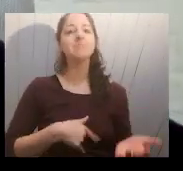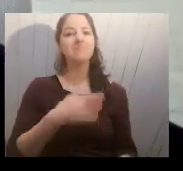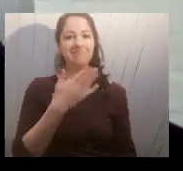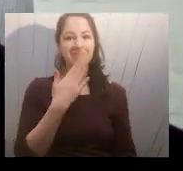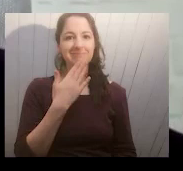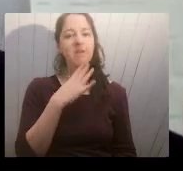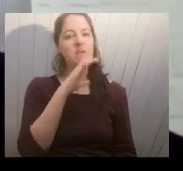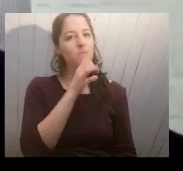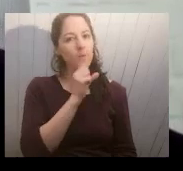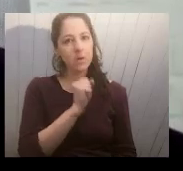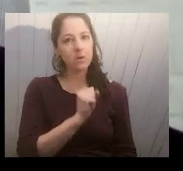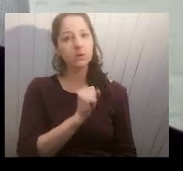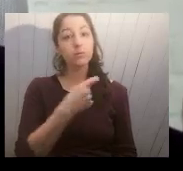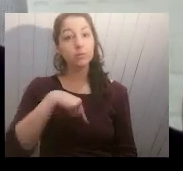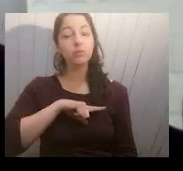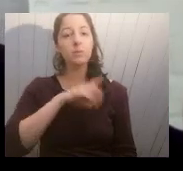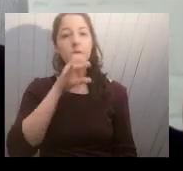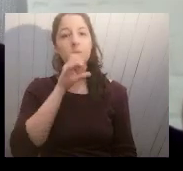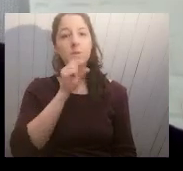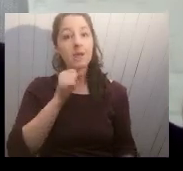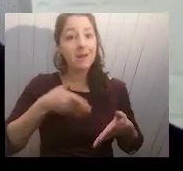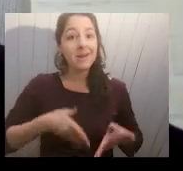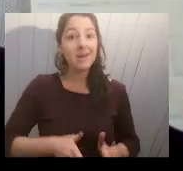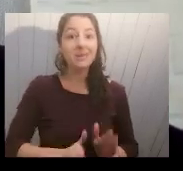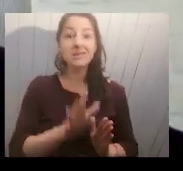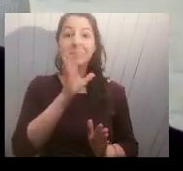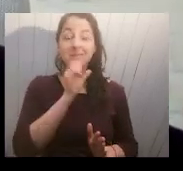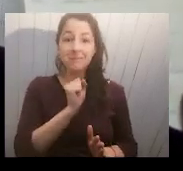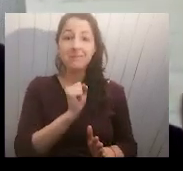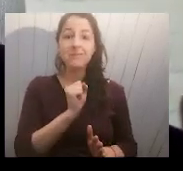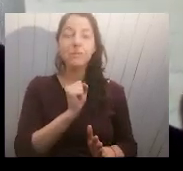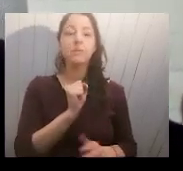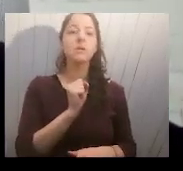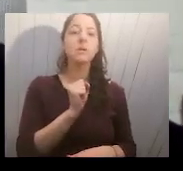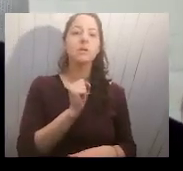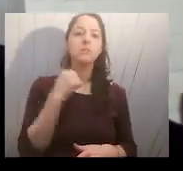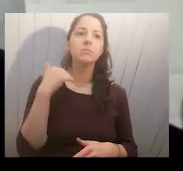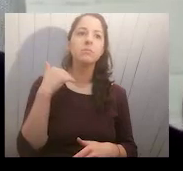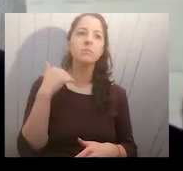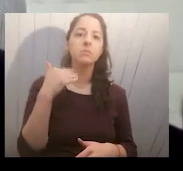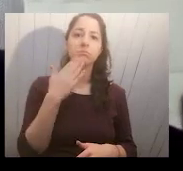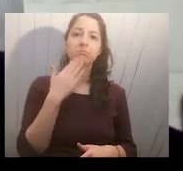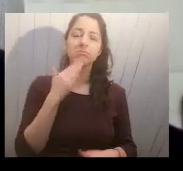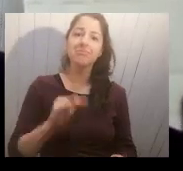sobre todo se resiste. Somos resistencia al nacer, somos resistencia